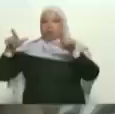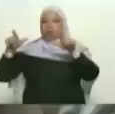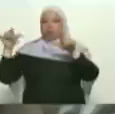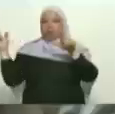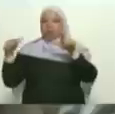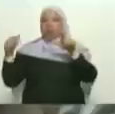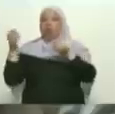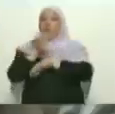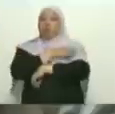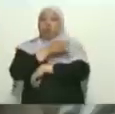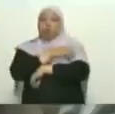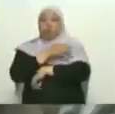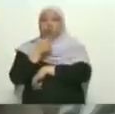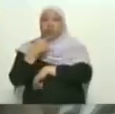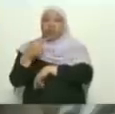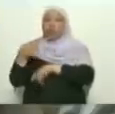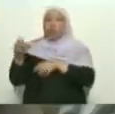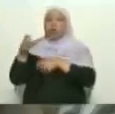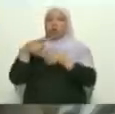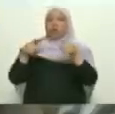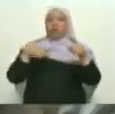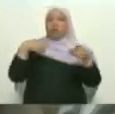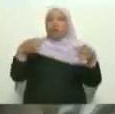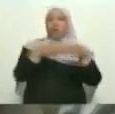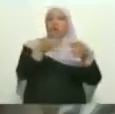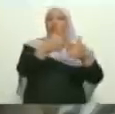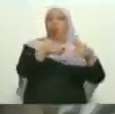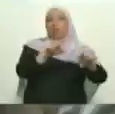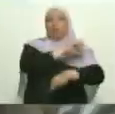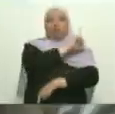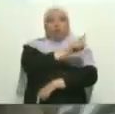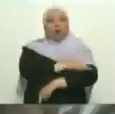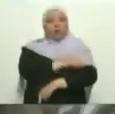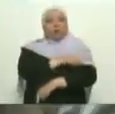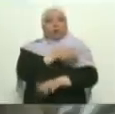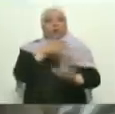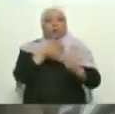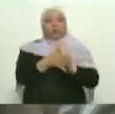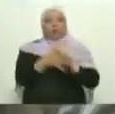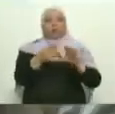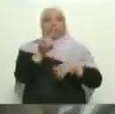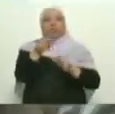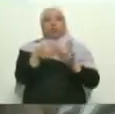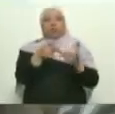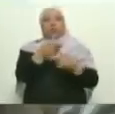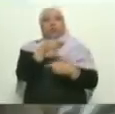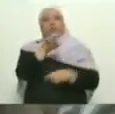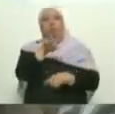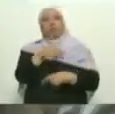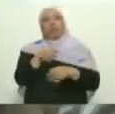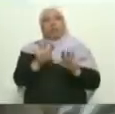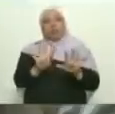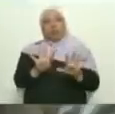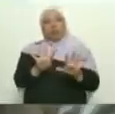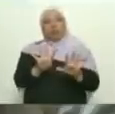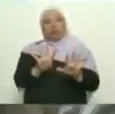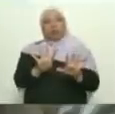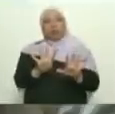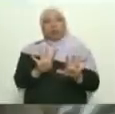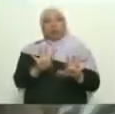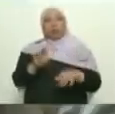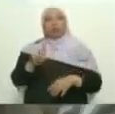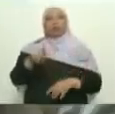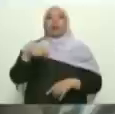de esta locución. Luego la Operación Fuerza y Libertad, descubierta en agosto del año 2019. Luego